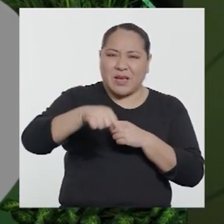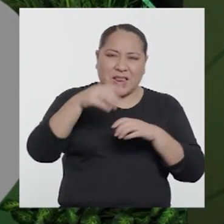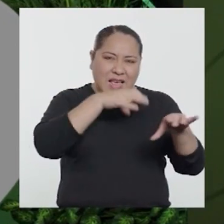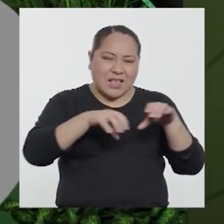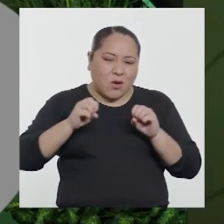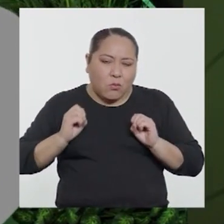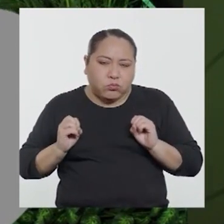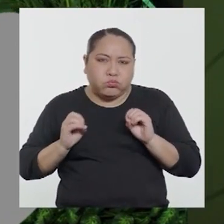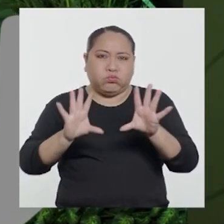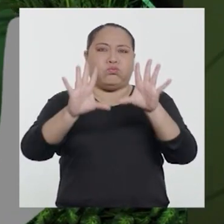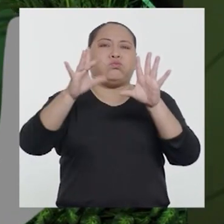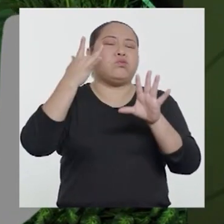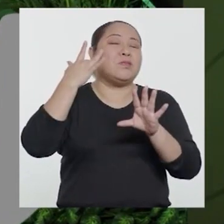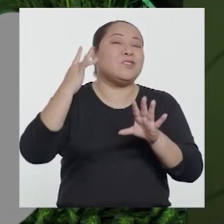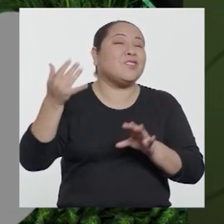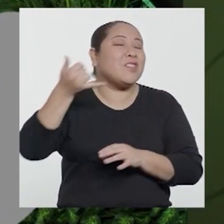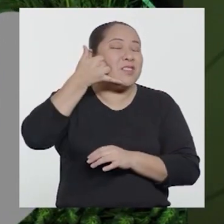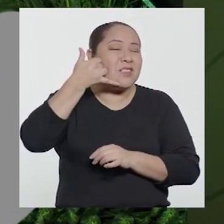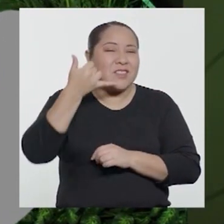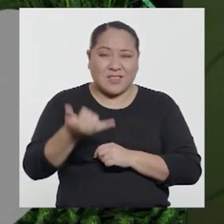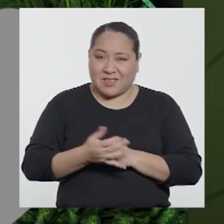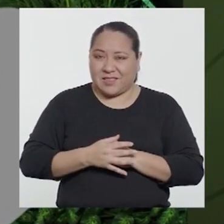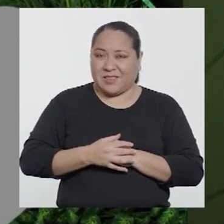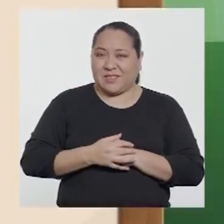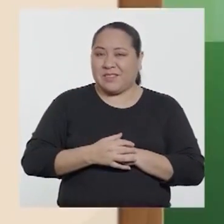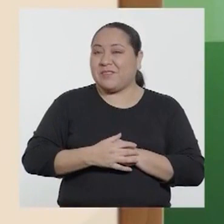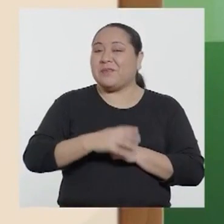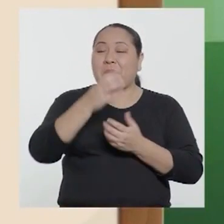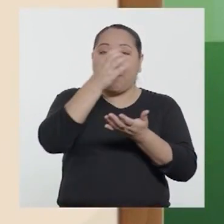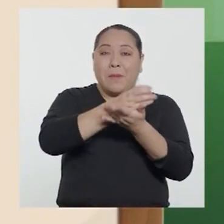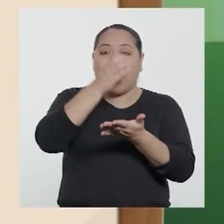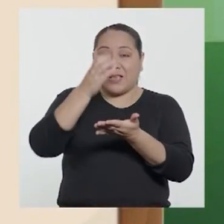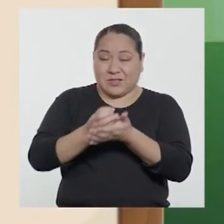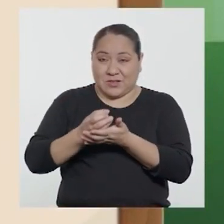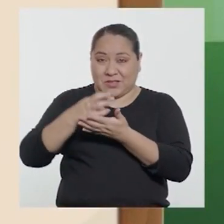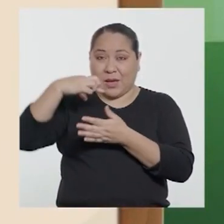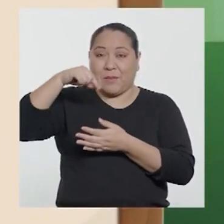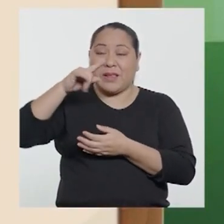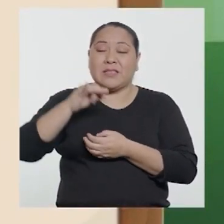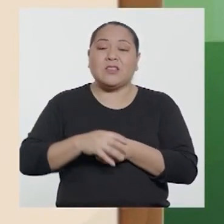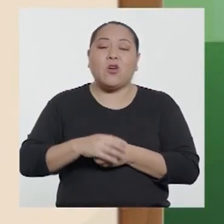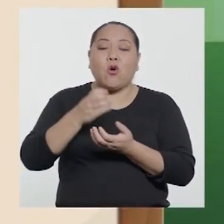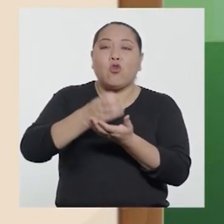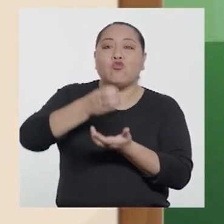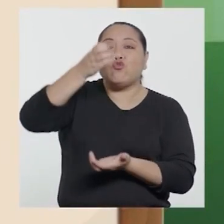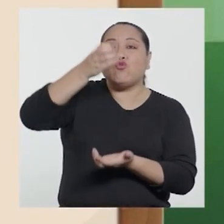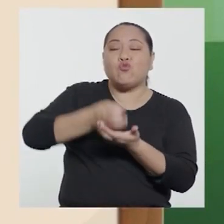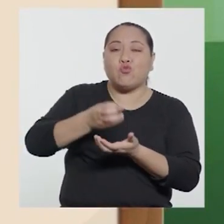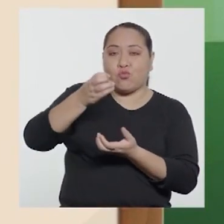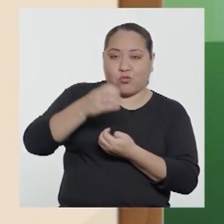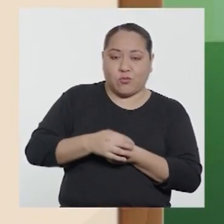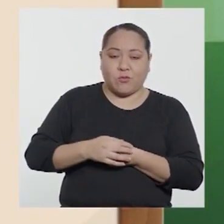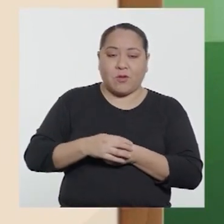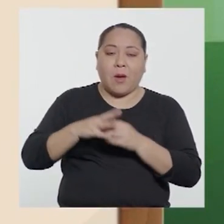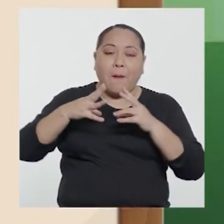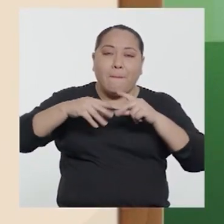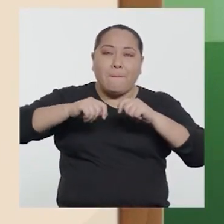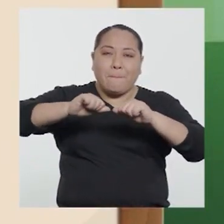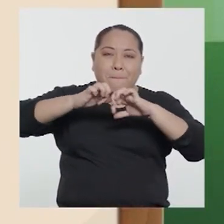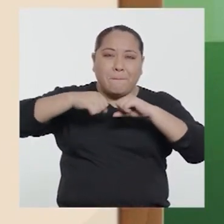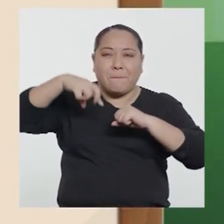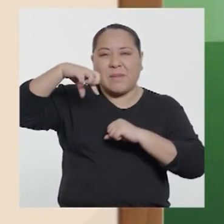nuestro amplificador de sonido del celular? Vasos de plástico, tubo de cartón,